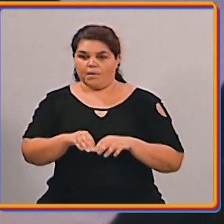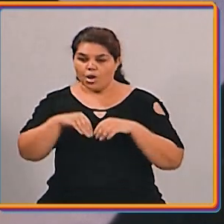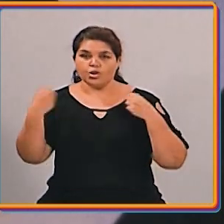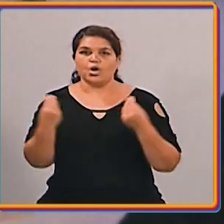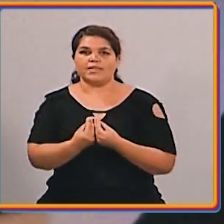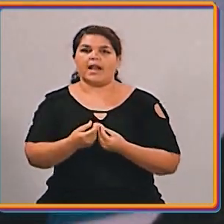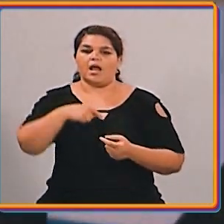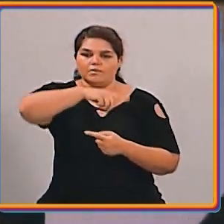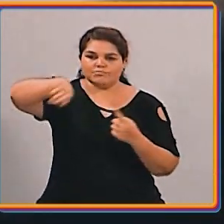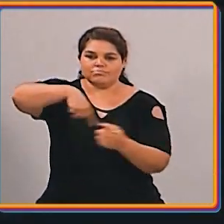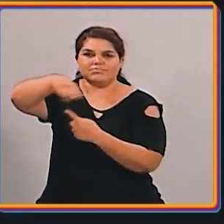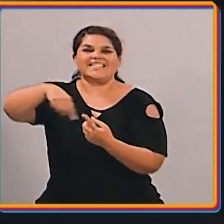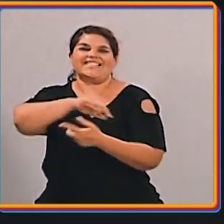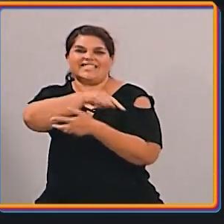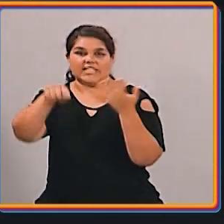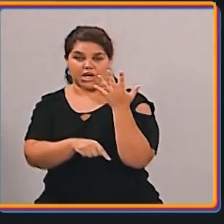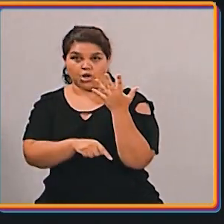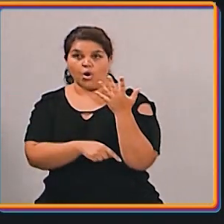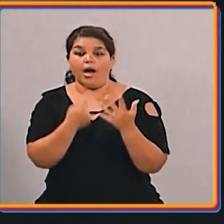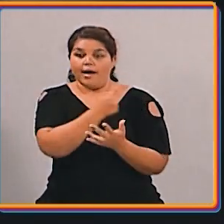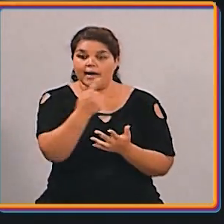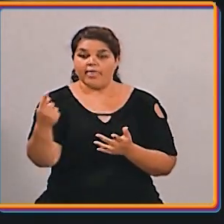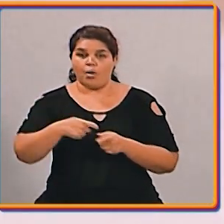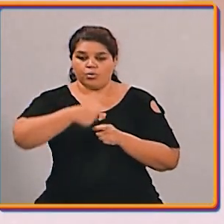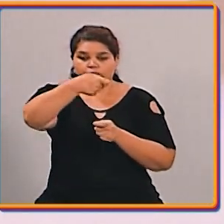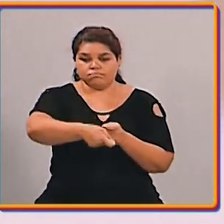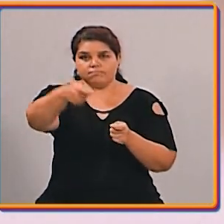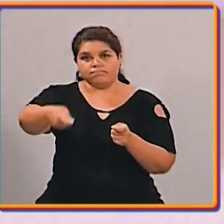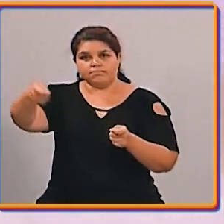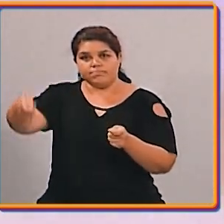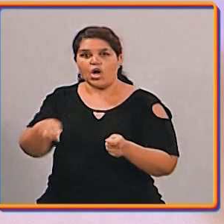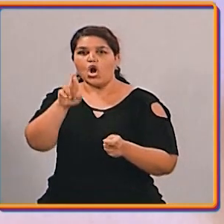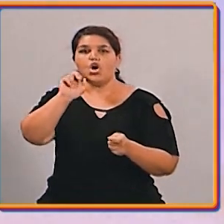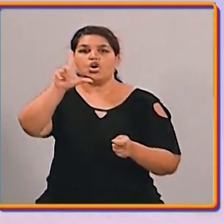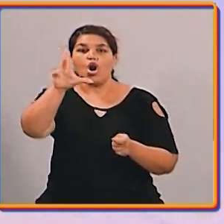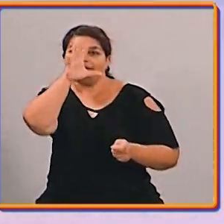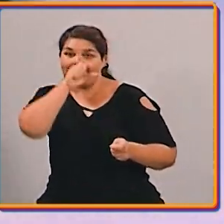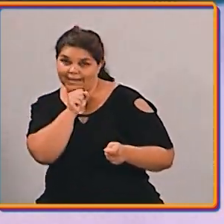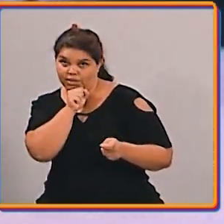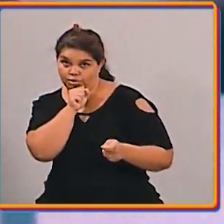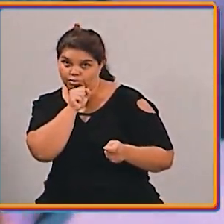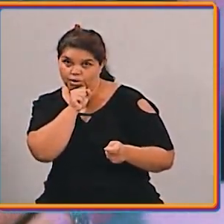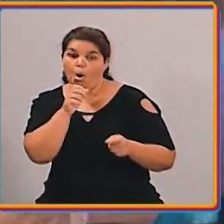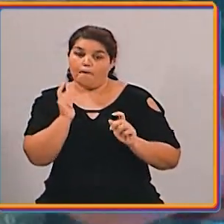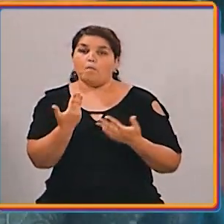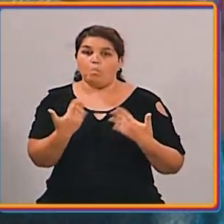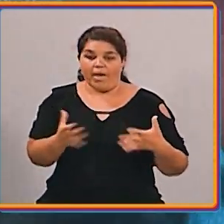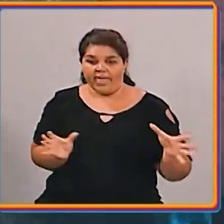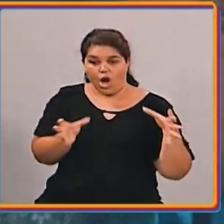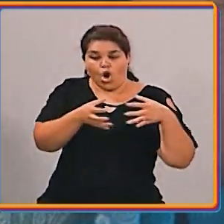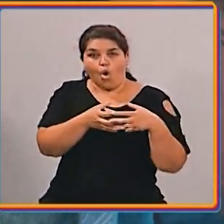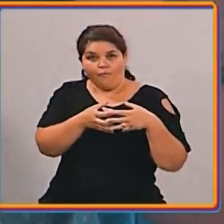Jugaremos a 5 rondas. Cada participante recibe una carta que le indicará el rol secreto que deberá cumplir, ya sea de miembro